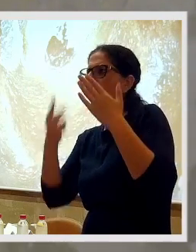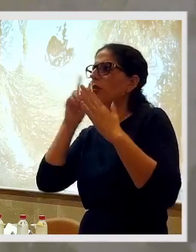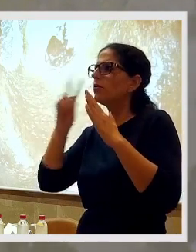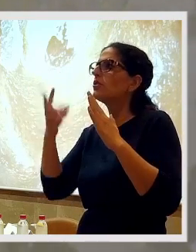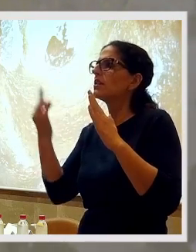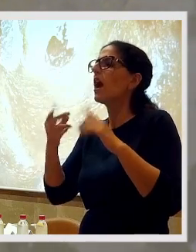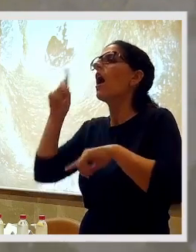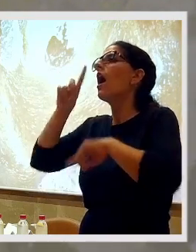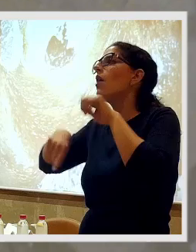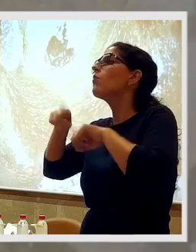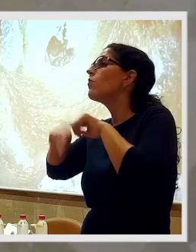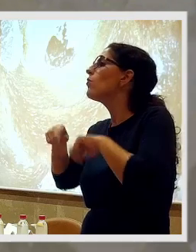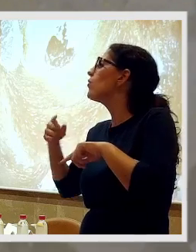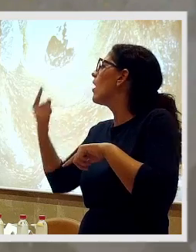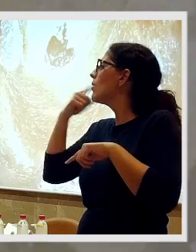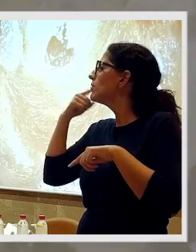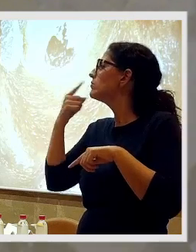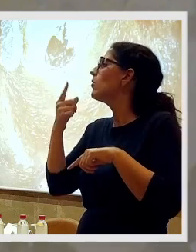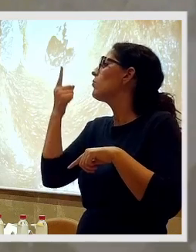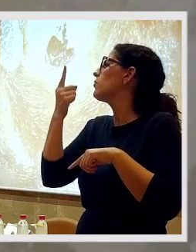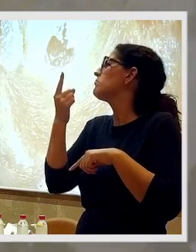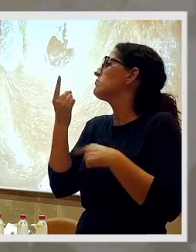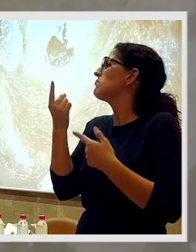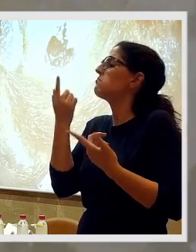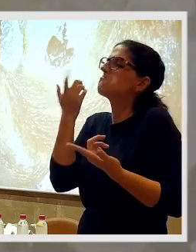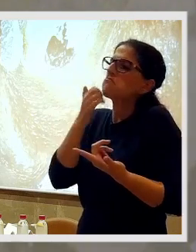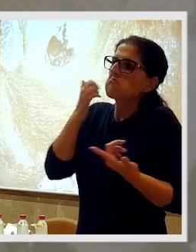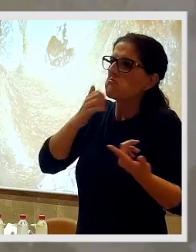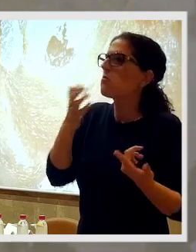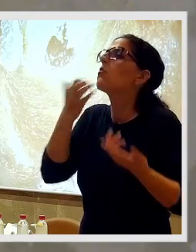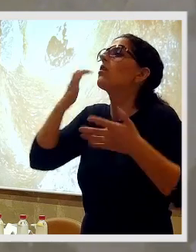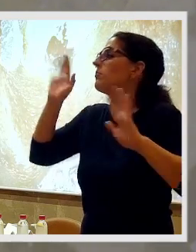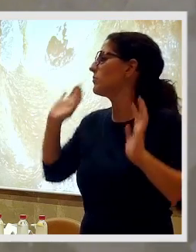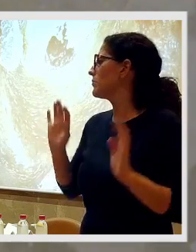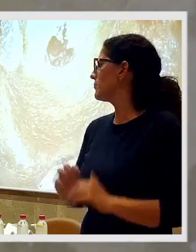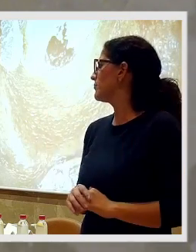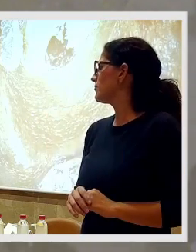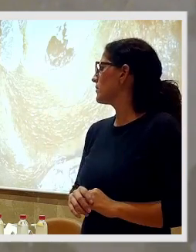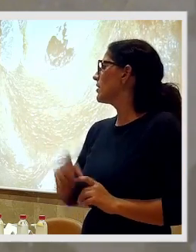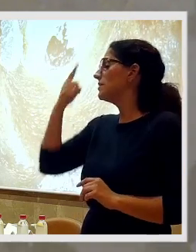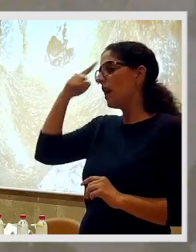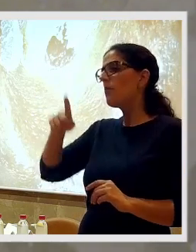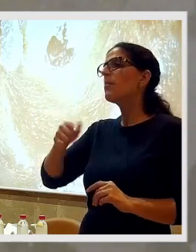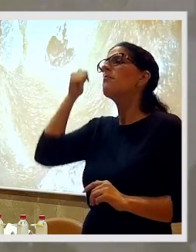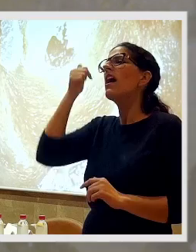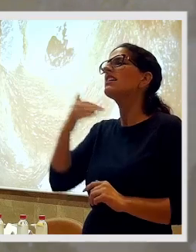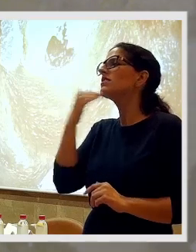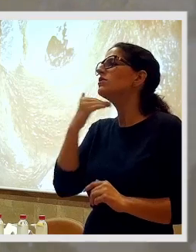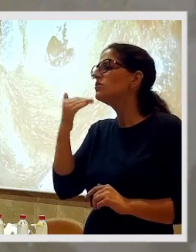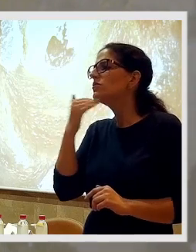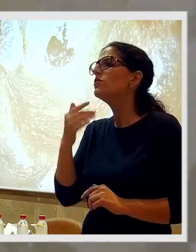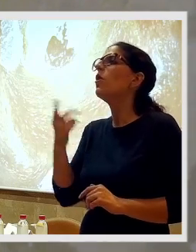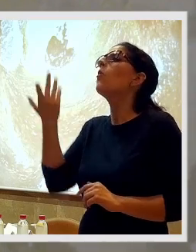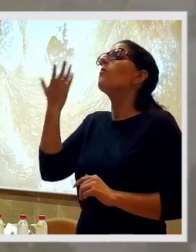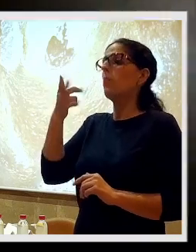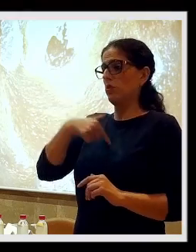tienen evidencia estadística, son un poquito peculiares. Por ejemplo, se sabe que tiene más factores de riesgo o más riesgo de morir